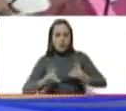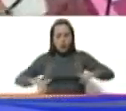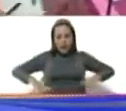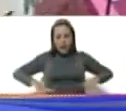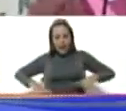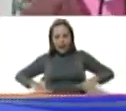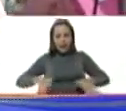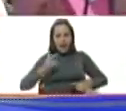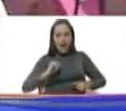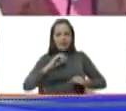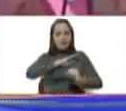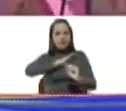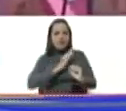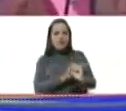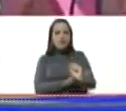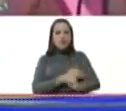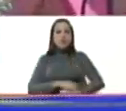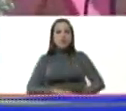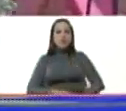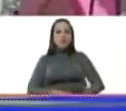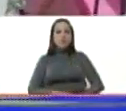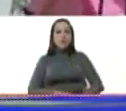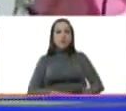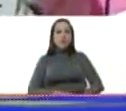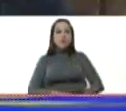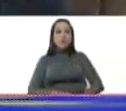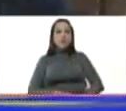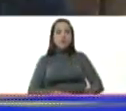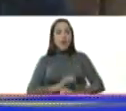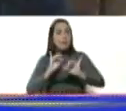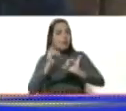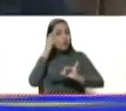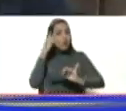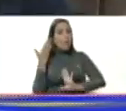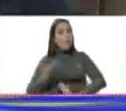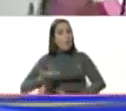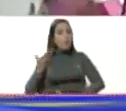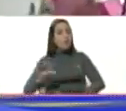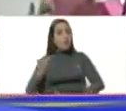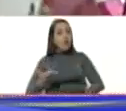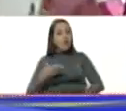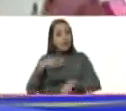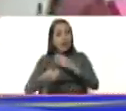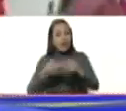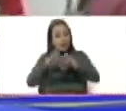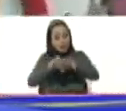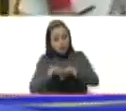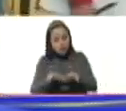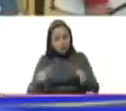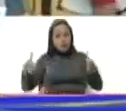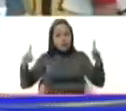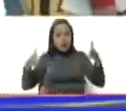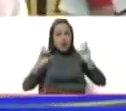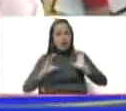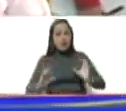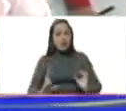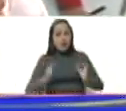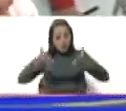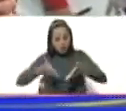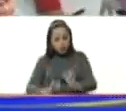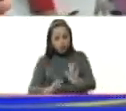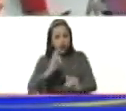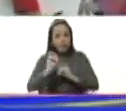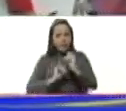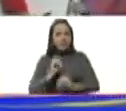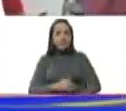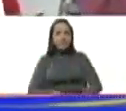usted sabe que ese día son donde se hace la magia. Lo decisivo. El decisivo, que se expanden todas. Entonces, bueno, compañera, yo necesito que